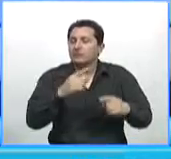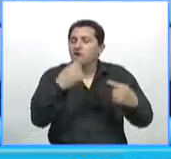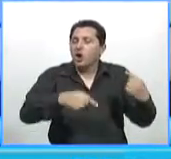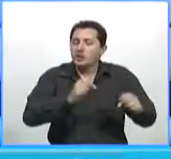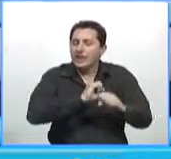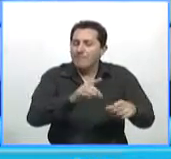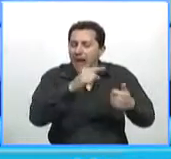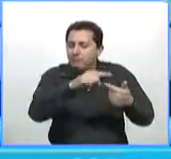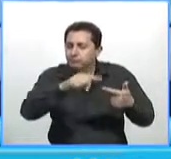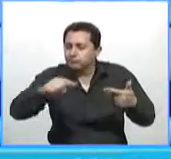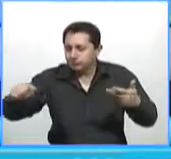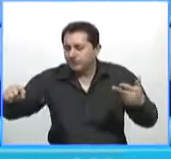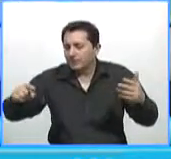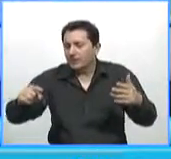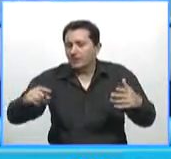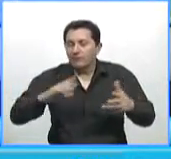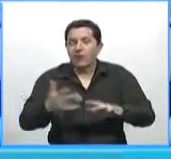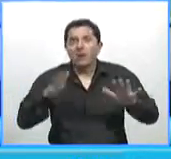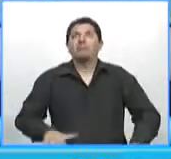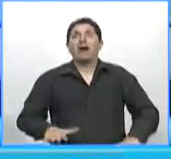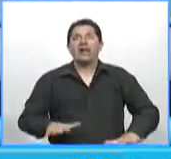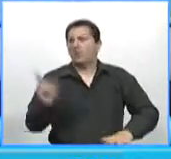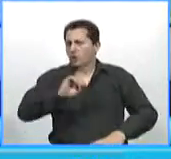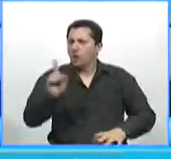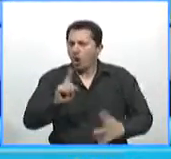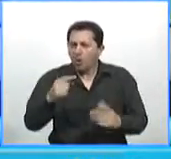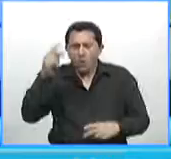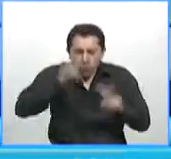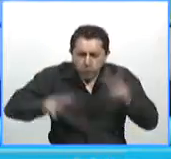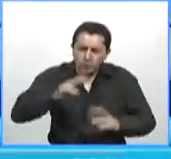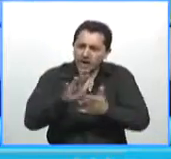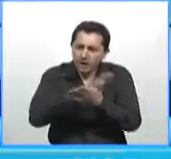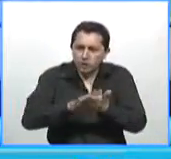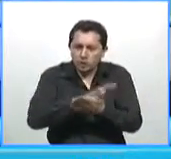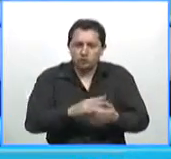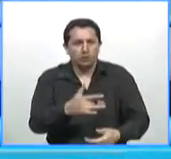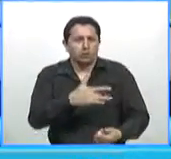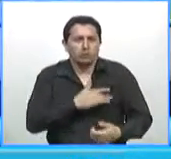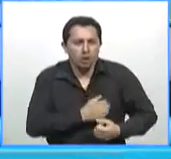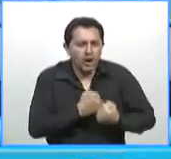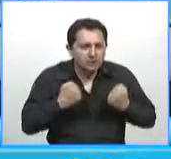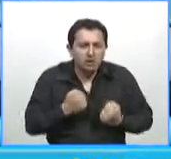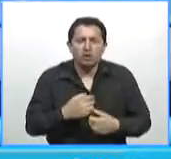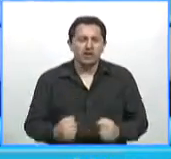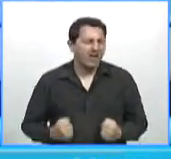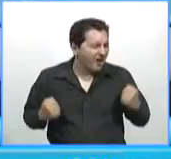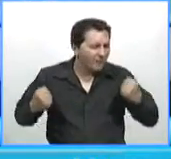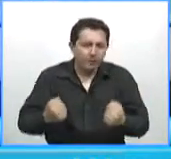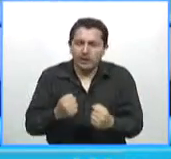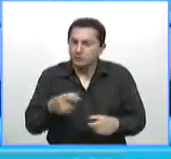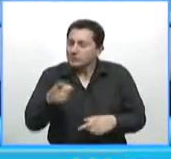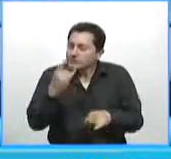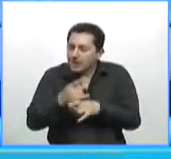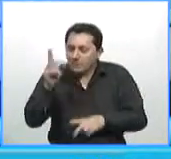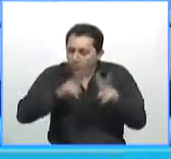mal, lejos de paralizarse, reaccionan y sacan algo propio, que es lo que decías, el corazón, el amor propio, llámenlo como quieran. Sí. Pero